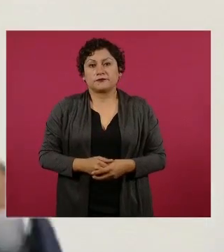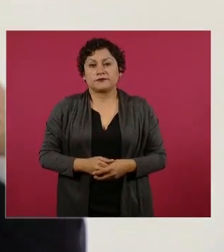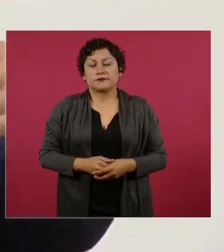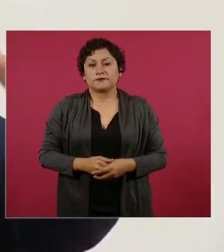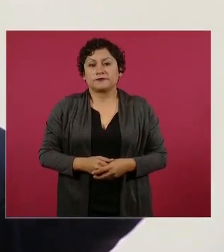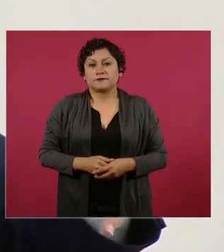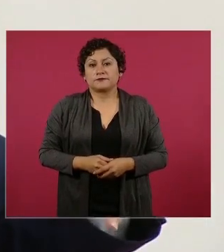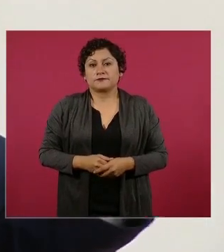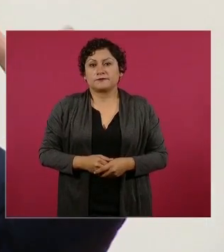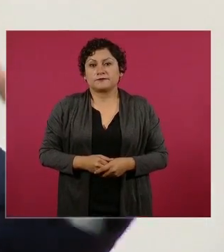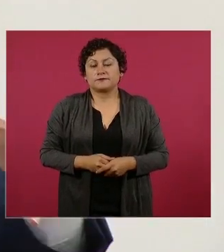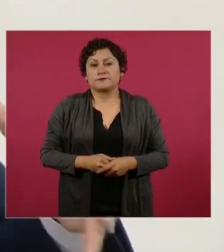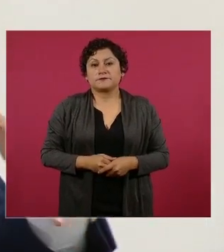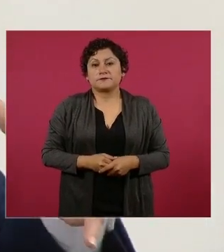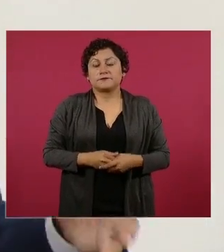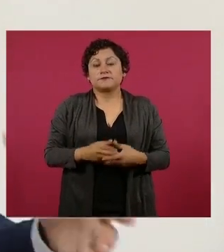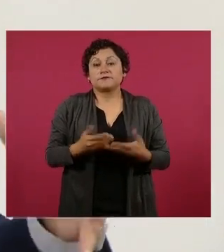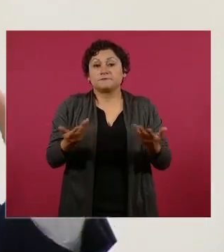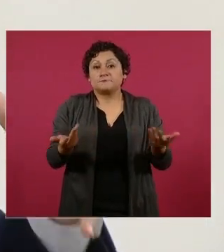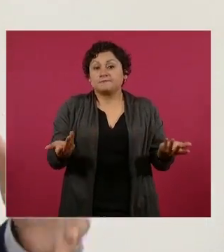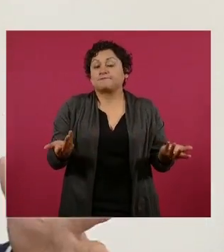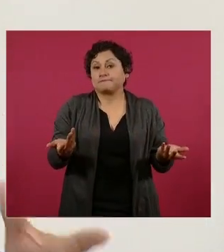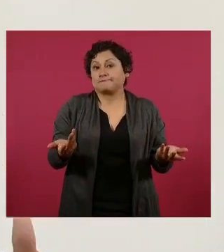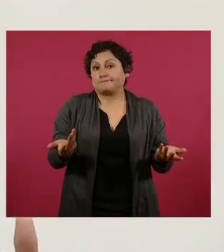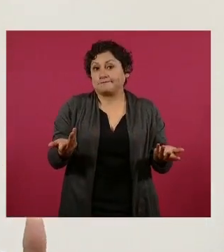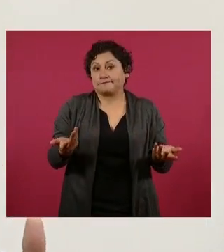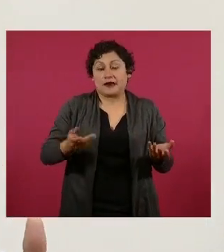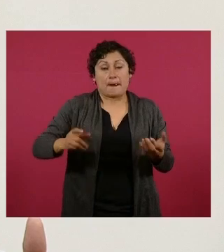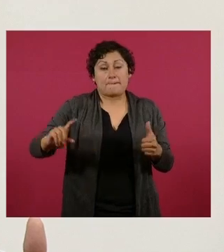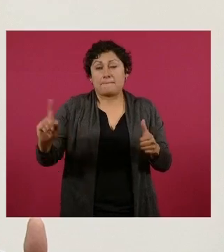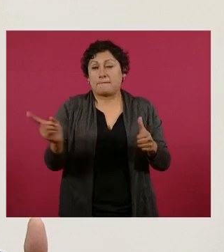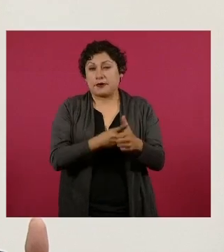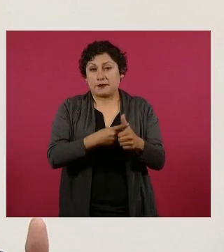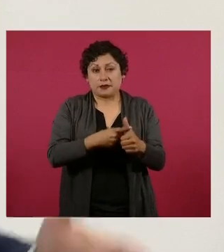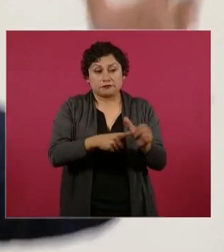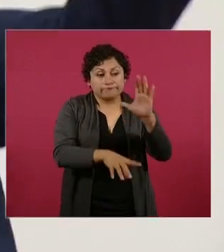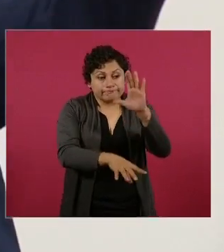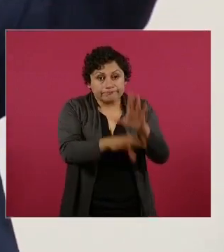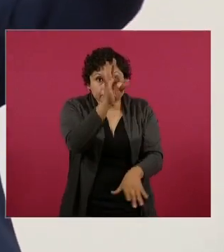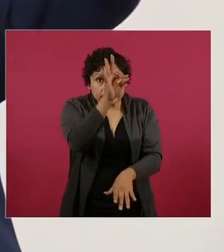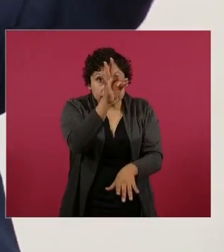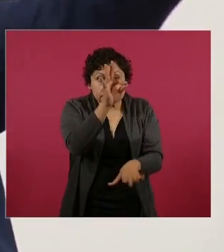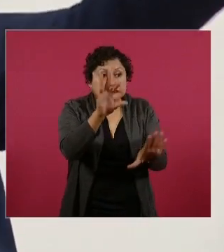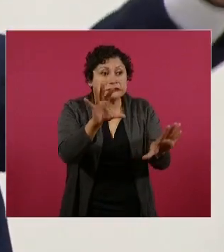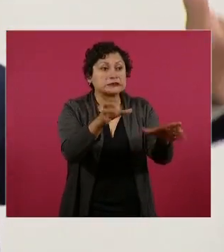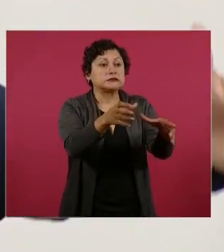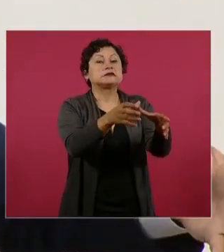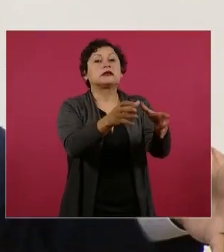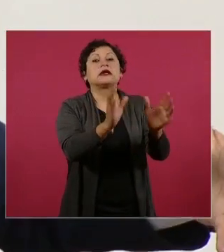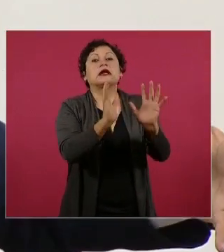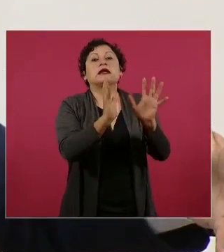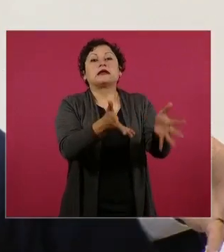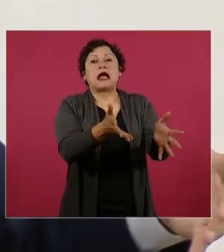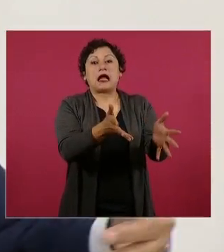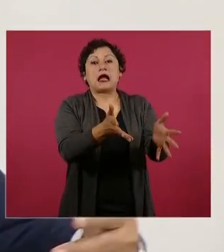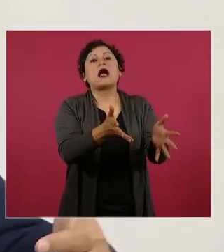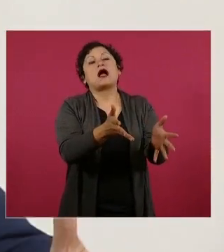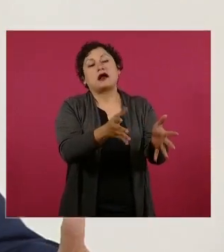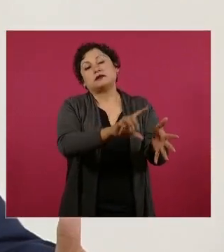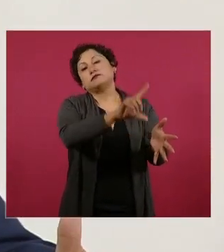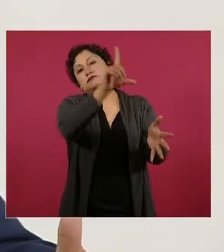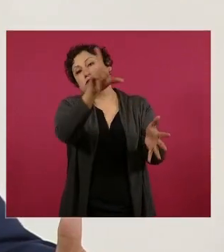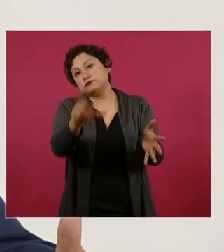Entonces, ya después, ya una vez que los encontremos, ya hacemos la relatoría,